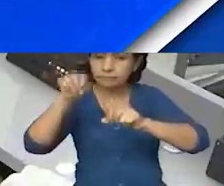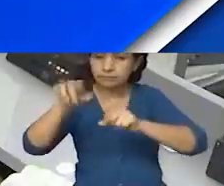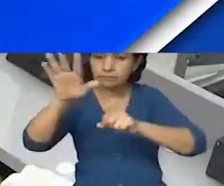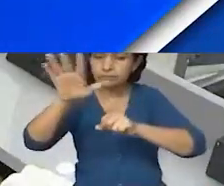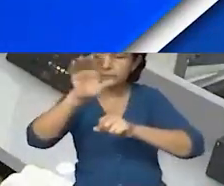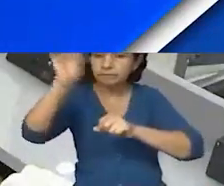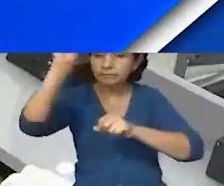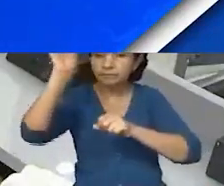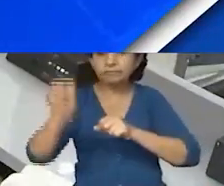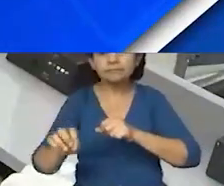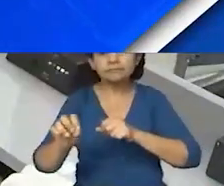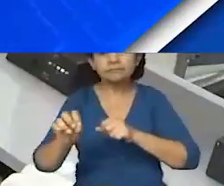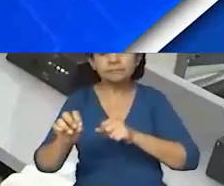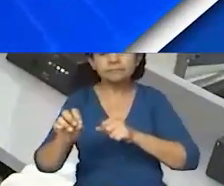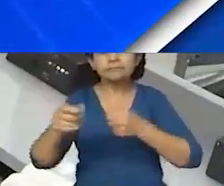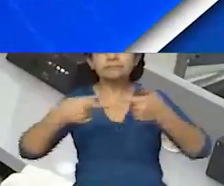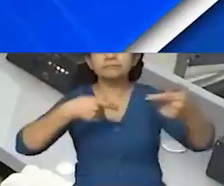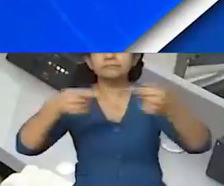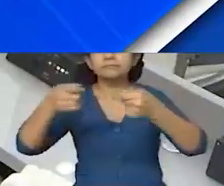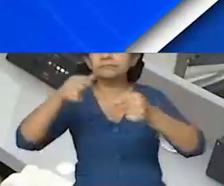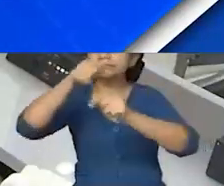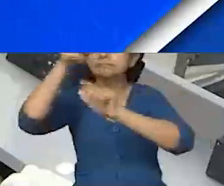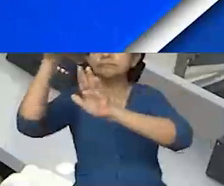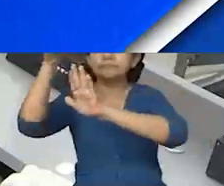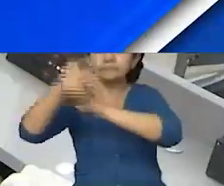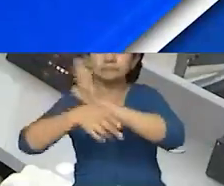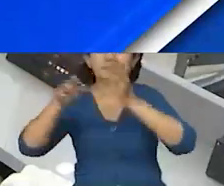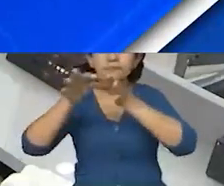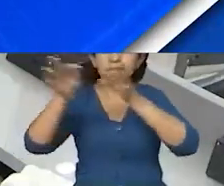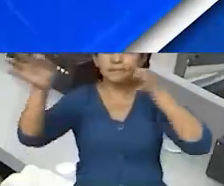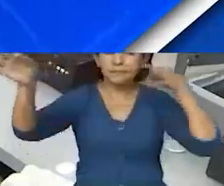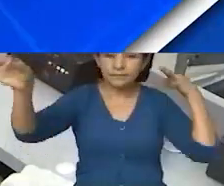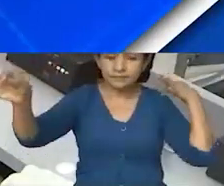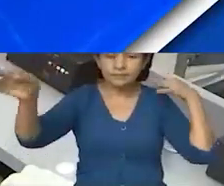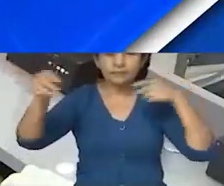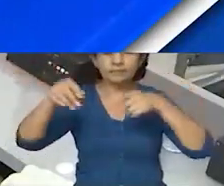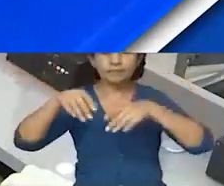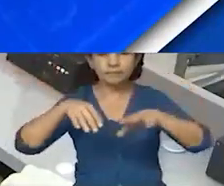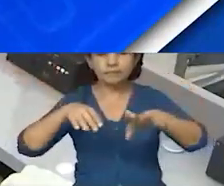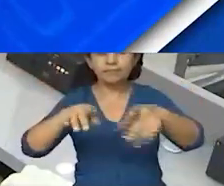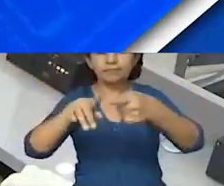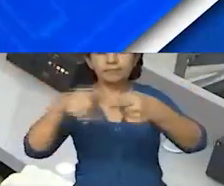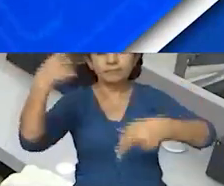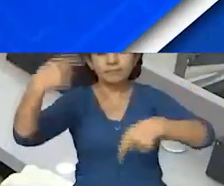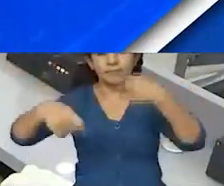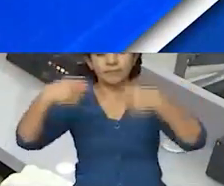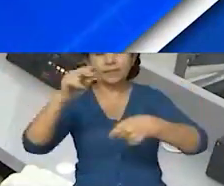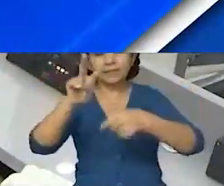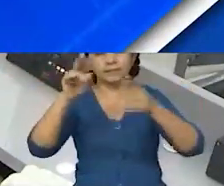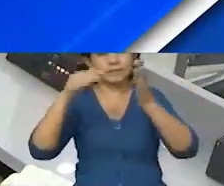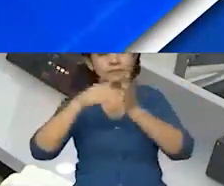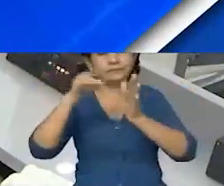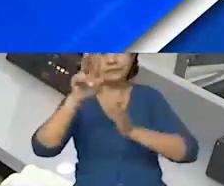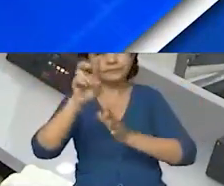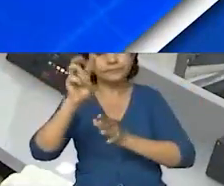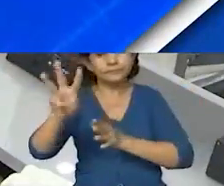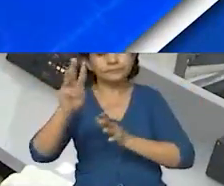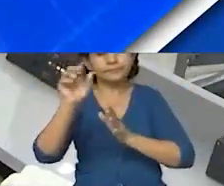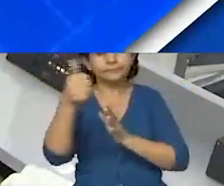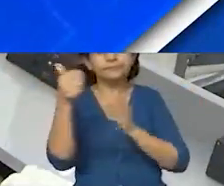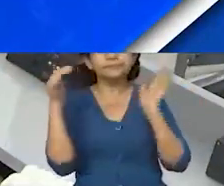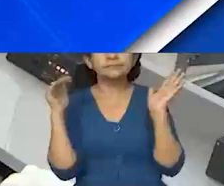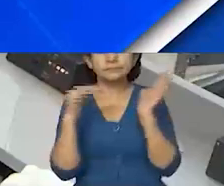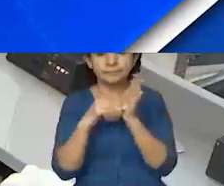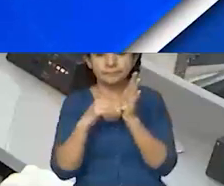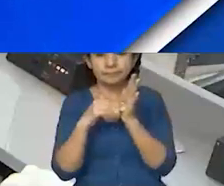el 80% fue designado a la continuidad de programas y proyectos sociales.